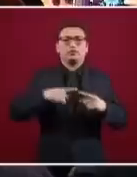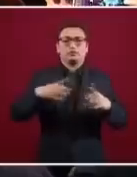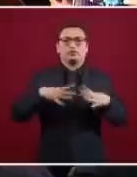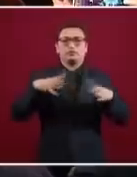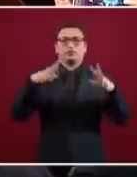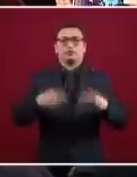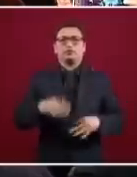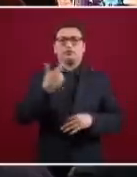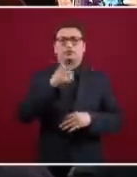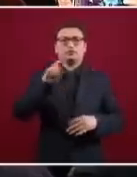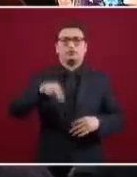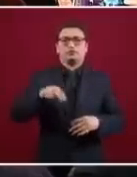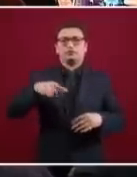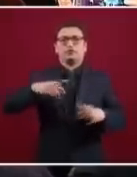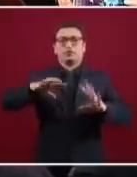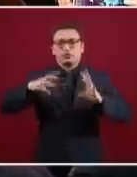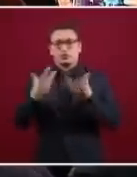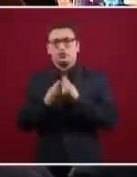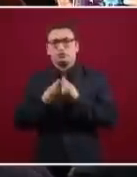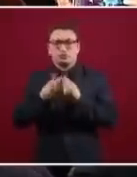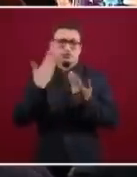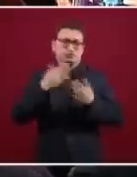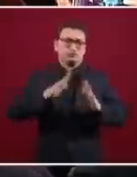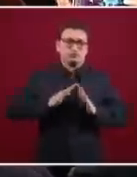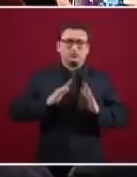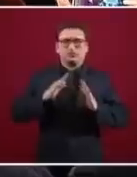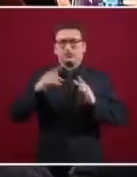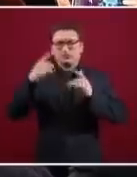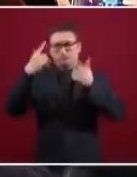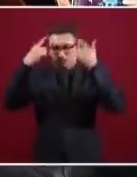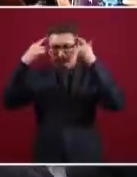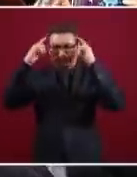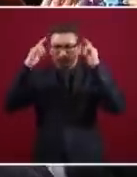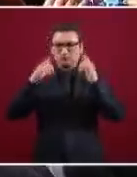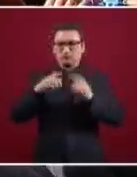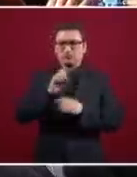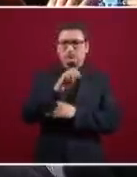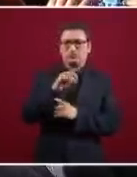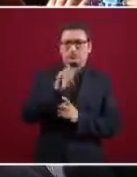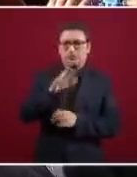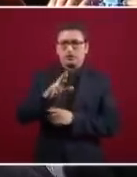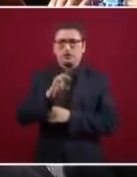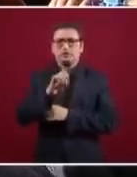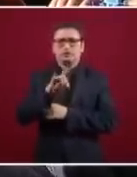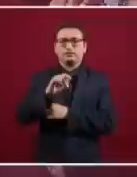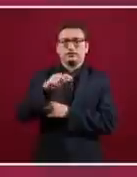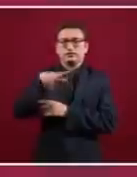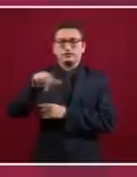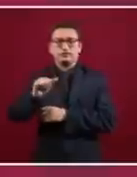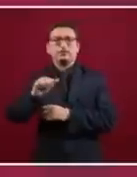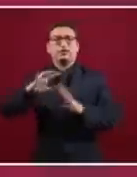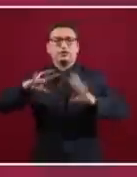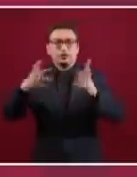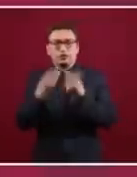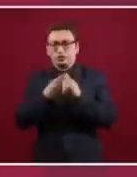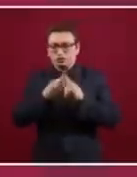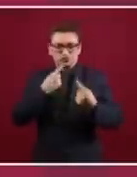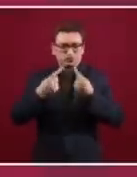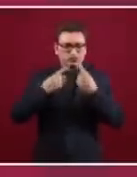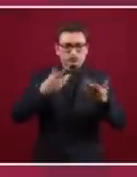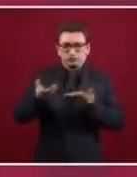tuvimos que trabajar seguridad y protección ciudadana semar y sedena juntos para poder